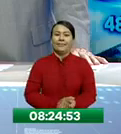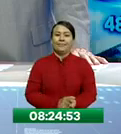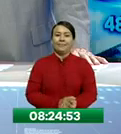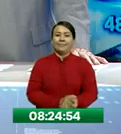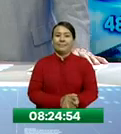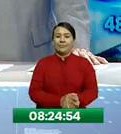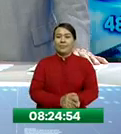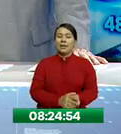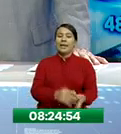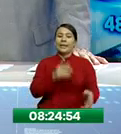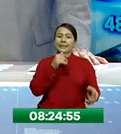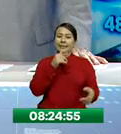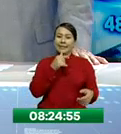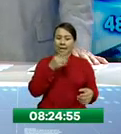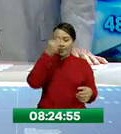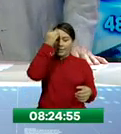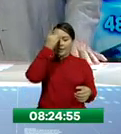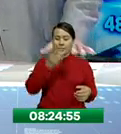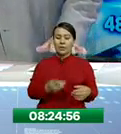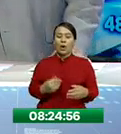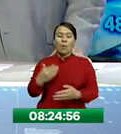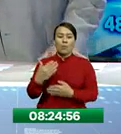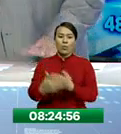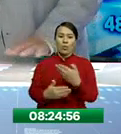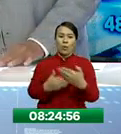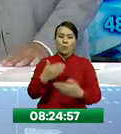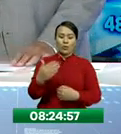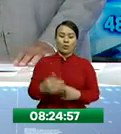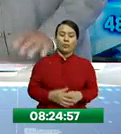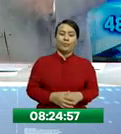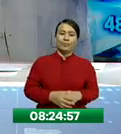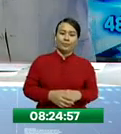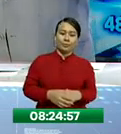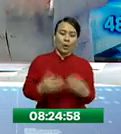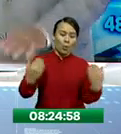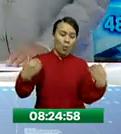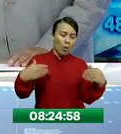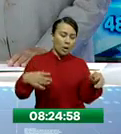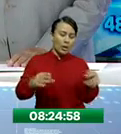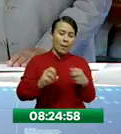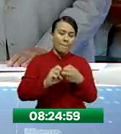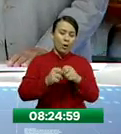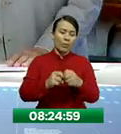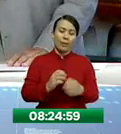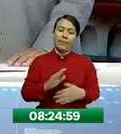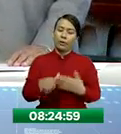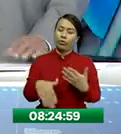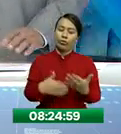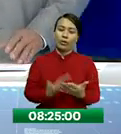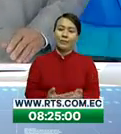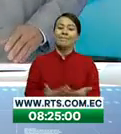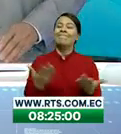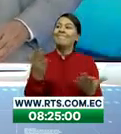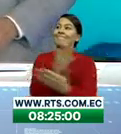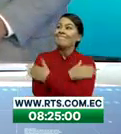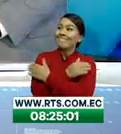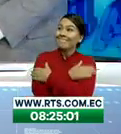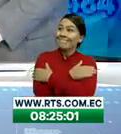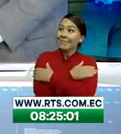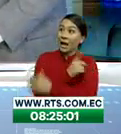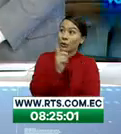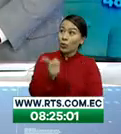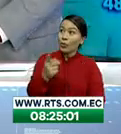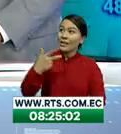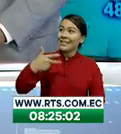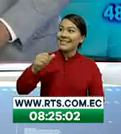son los que deberán tomar las riendas en cualquier momento ante tanta situación que se presenta. Charlie, un abrazo para ti y